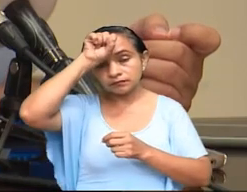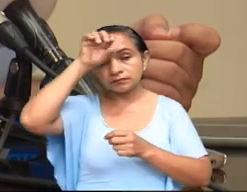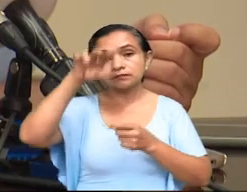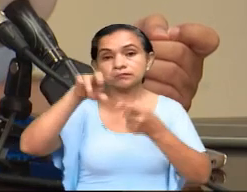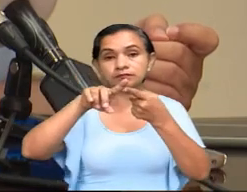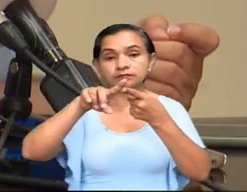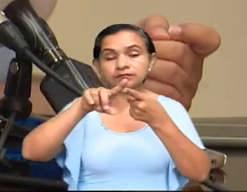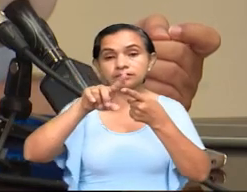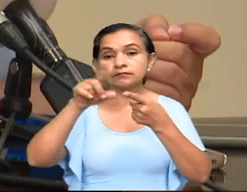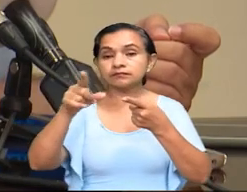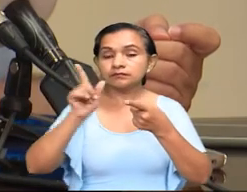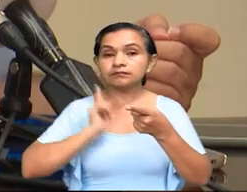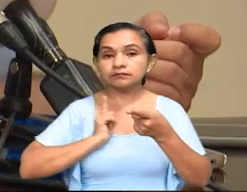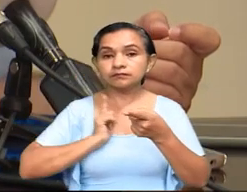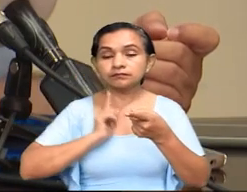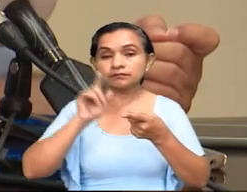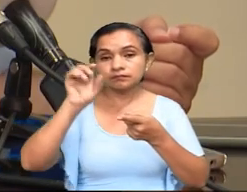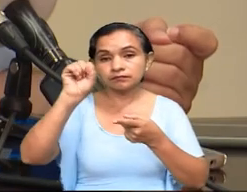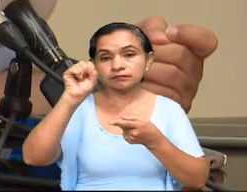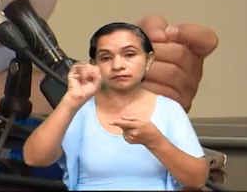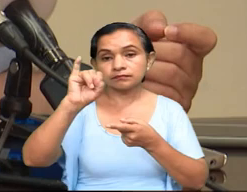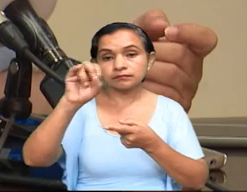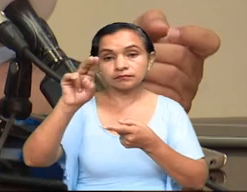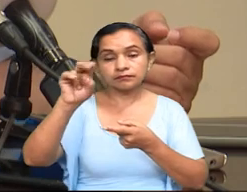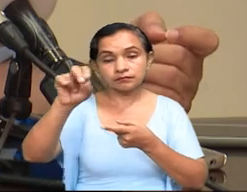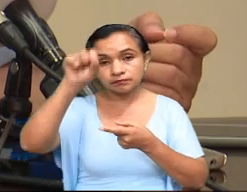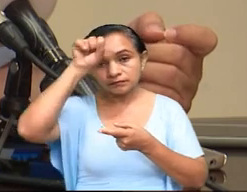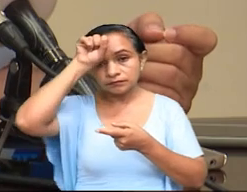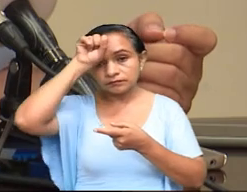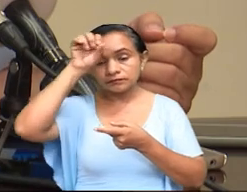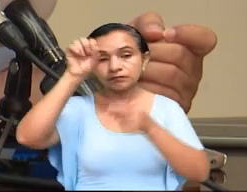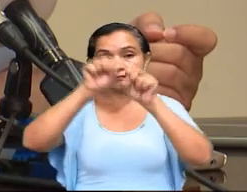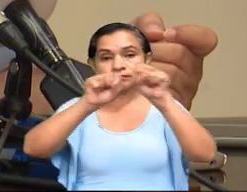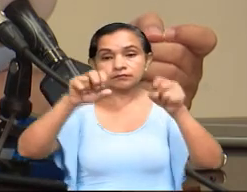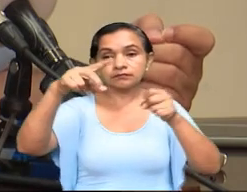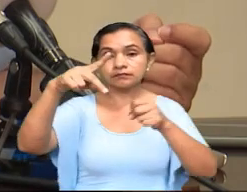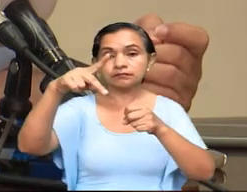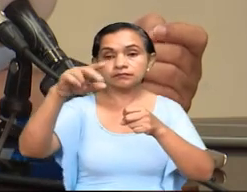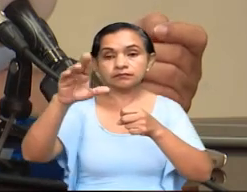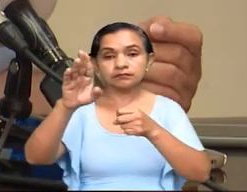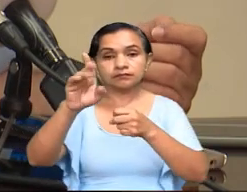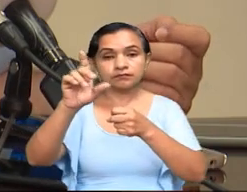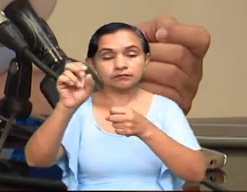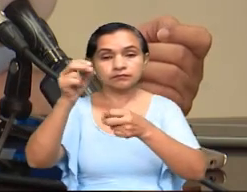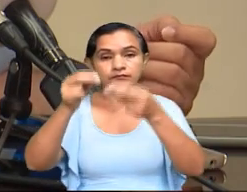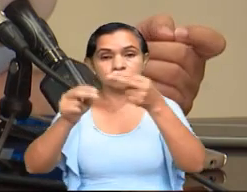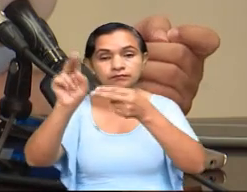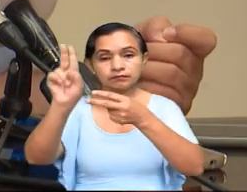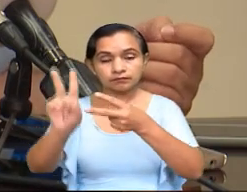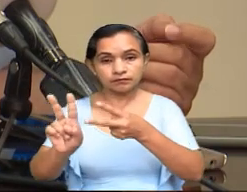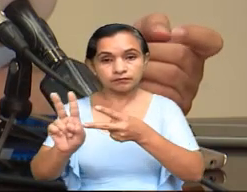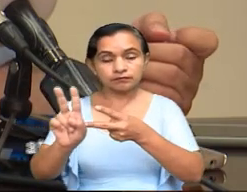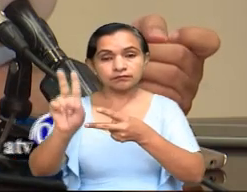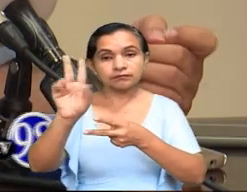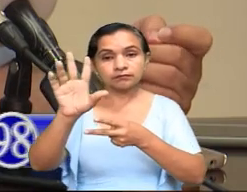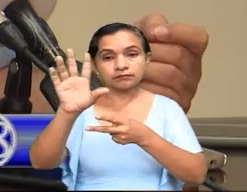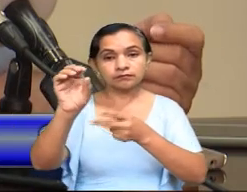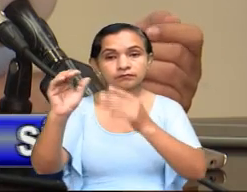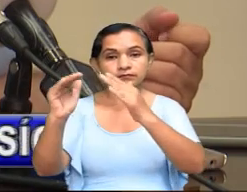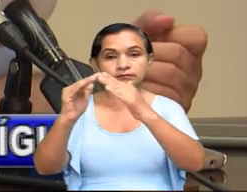tenemos una presencia en Ciuna. En Ciuna, San Pablo, sector número 2, con 50